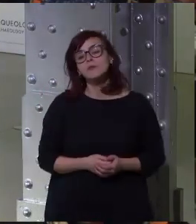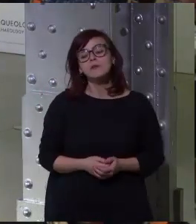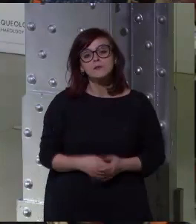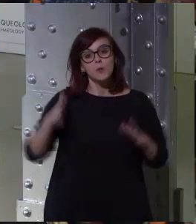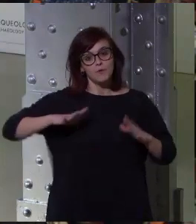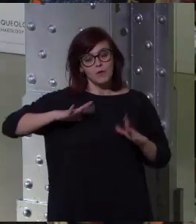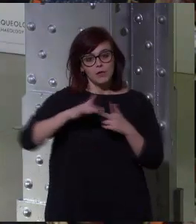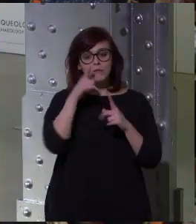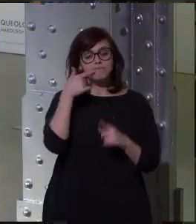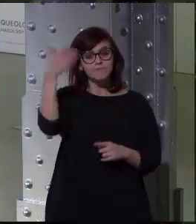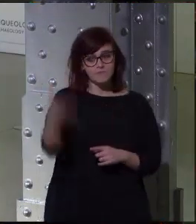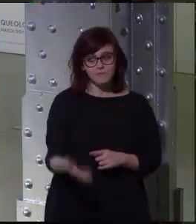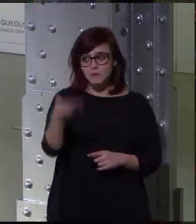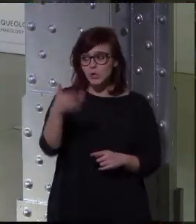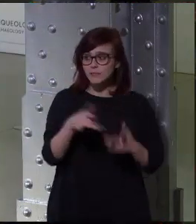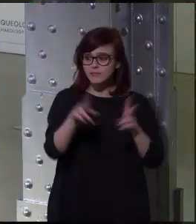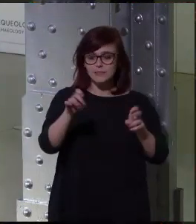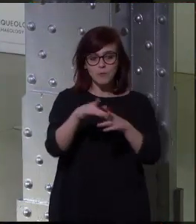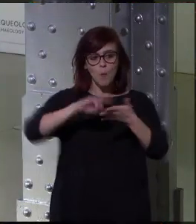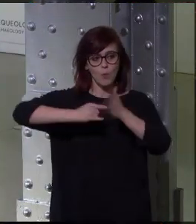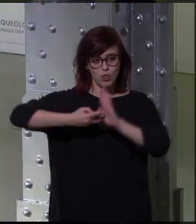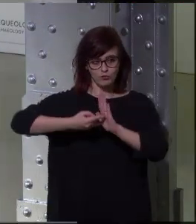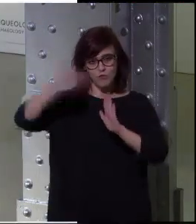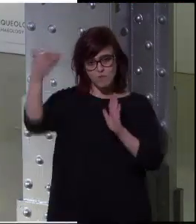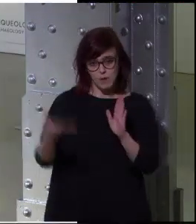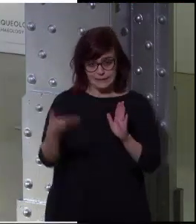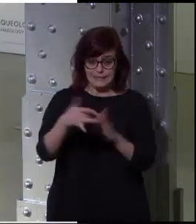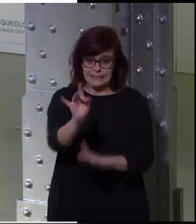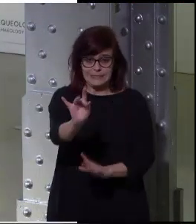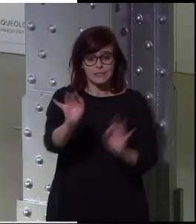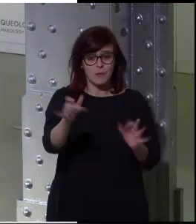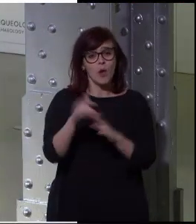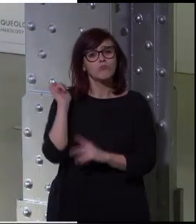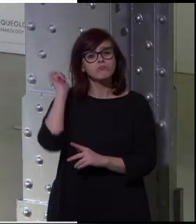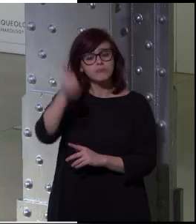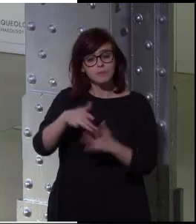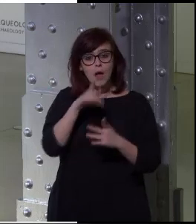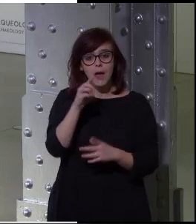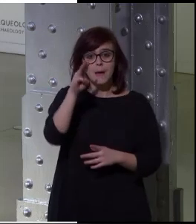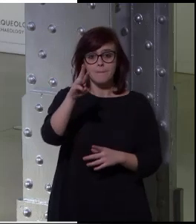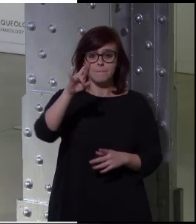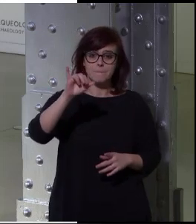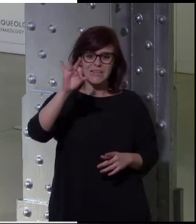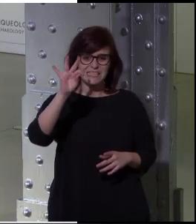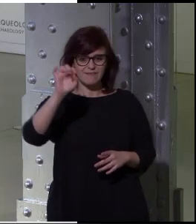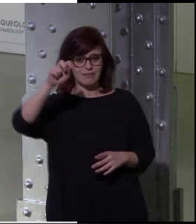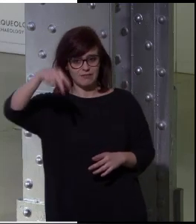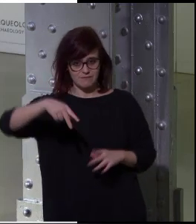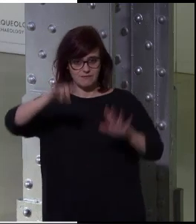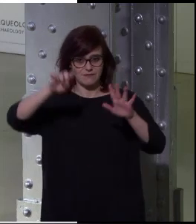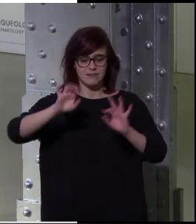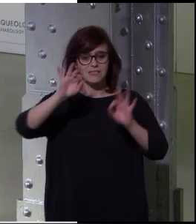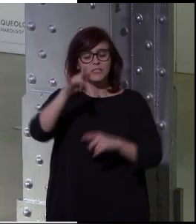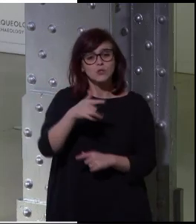Y la relevancia que ha tenido el proyecto y que todavía tiene. Sí, bueno, Pristine Seas es un proyecto